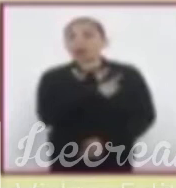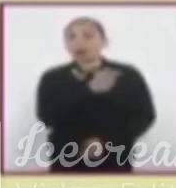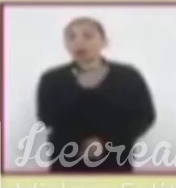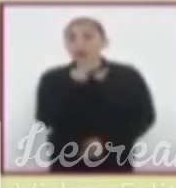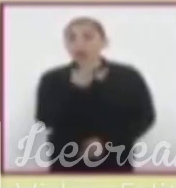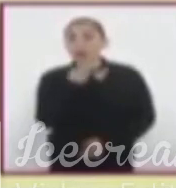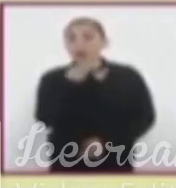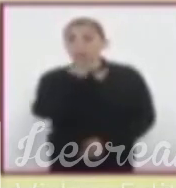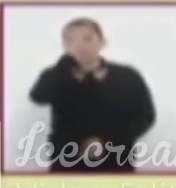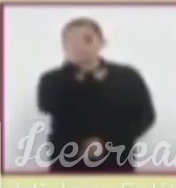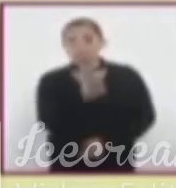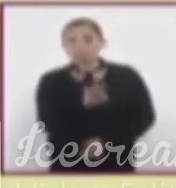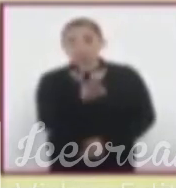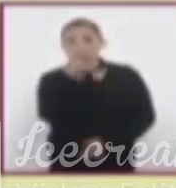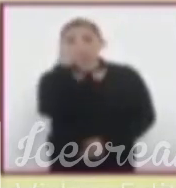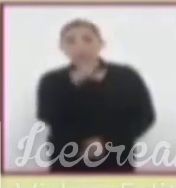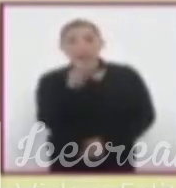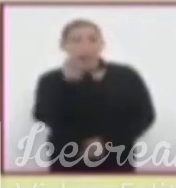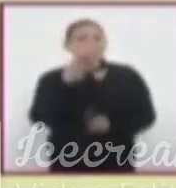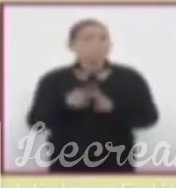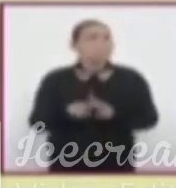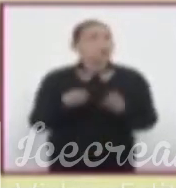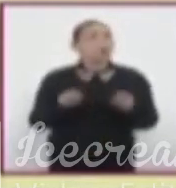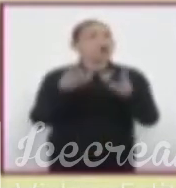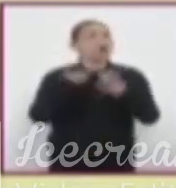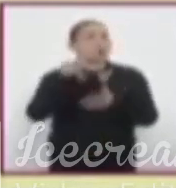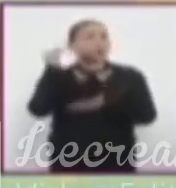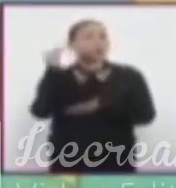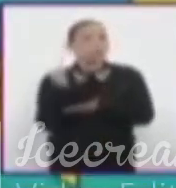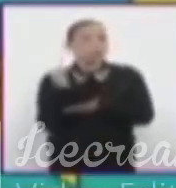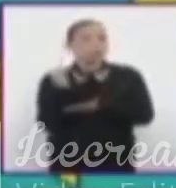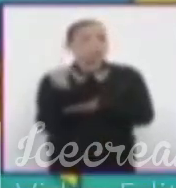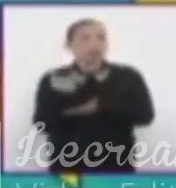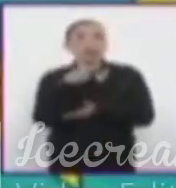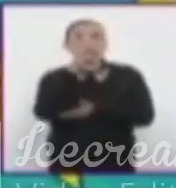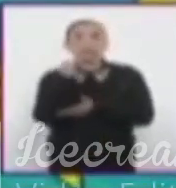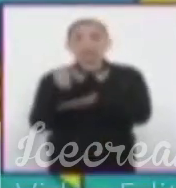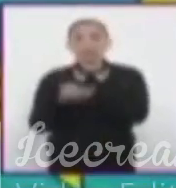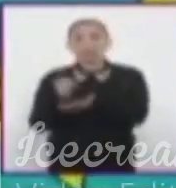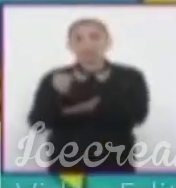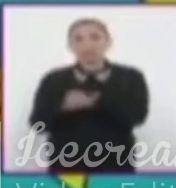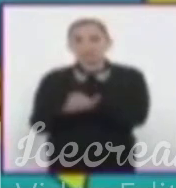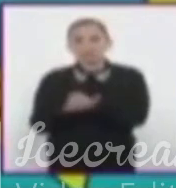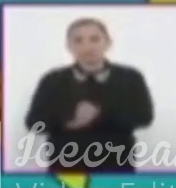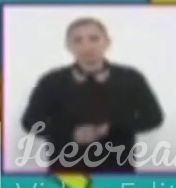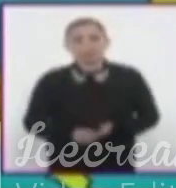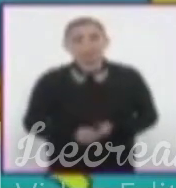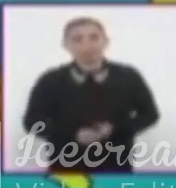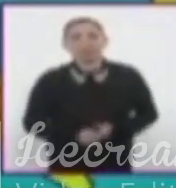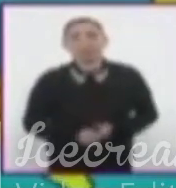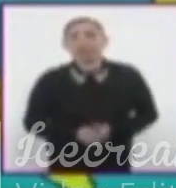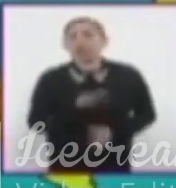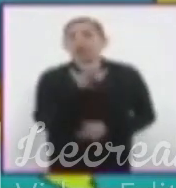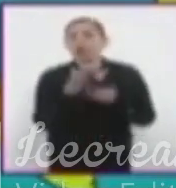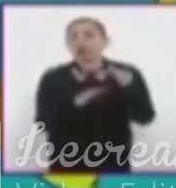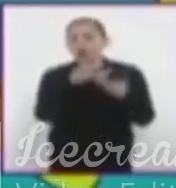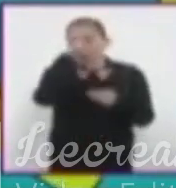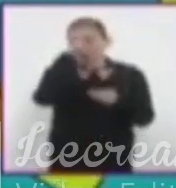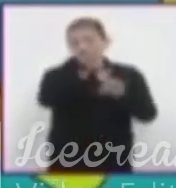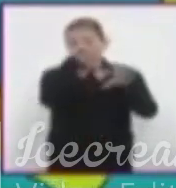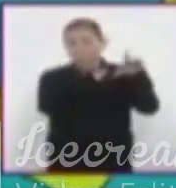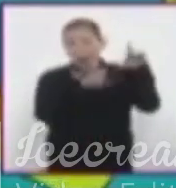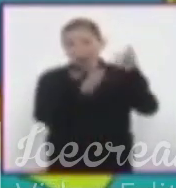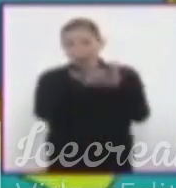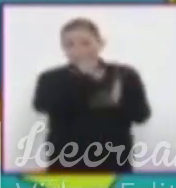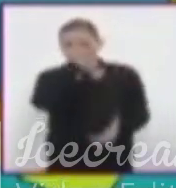el porcentaje para calcular los descuentos, sino también para los impuestos. En casi todo el territorio